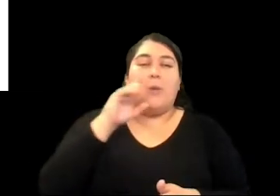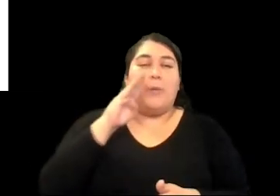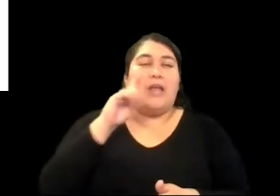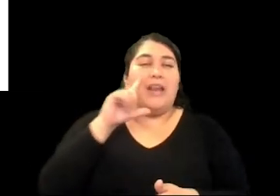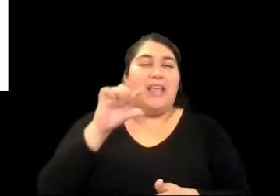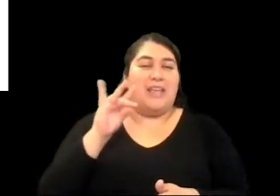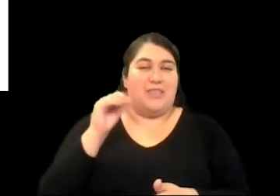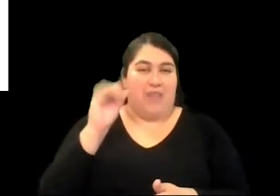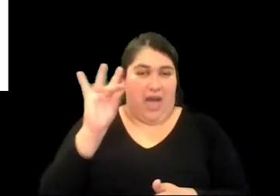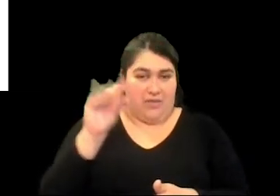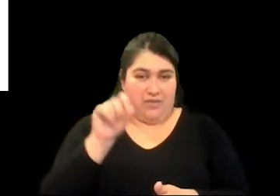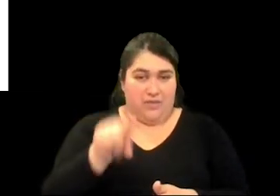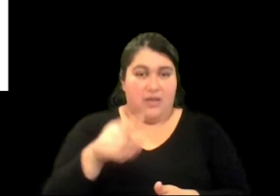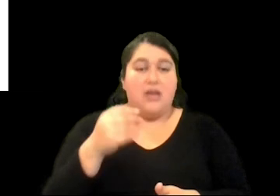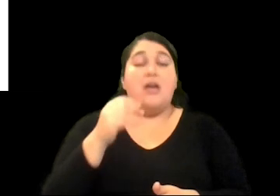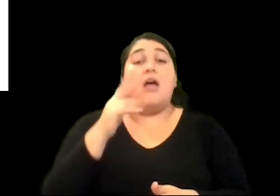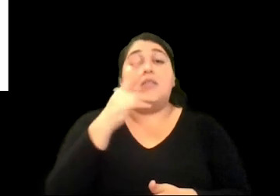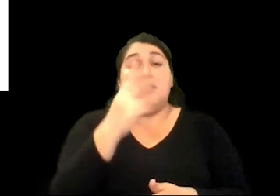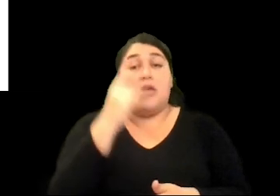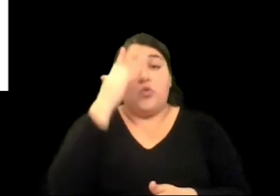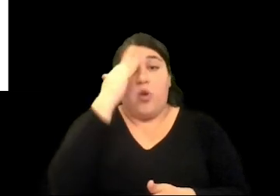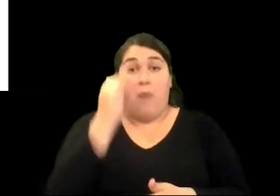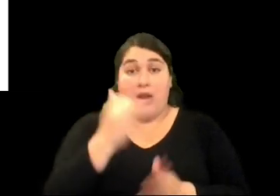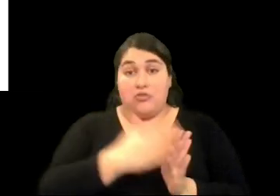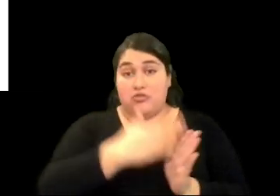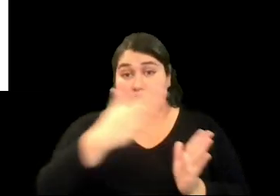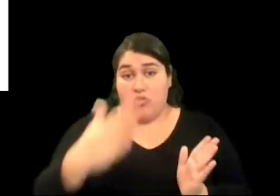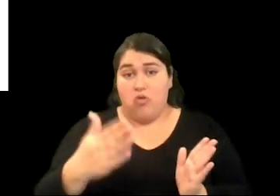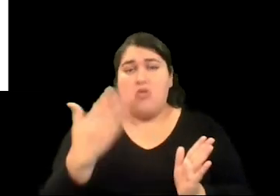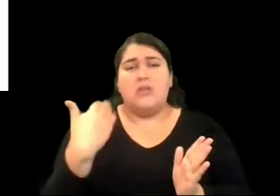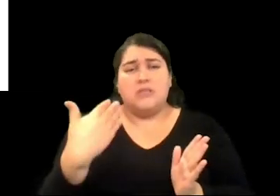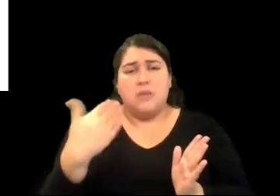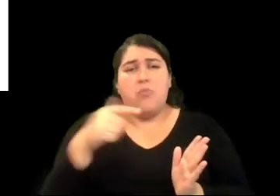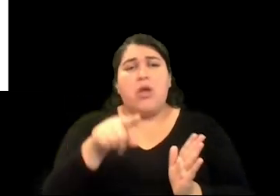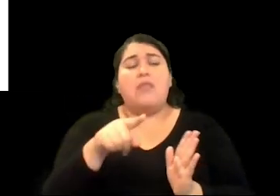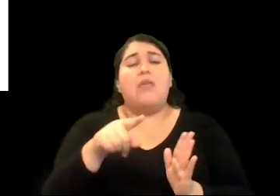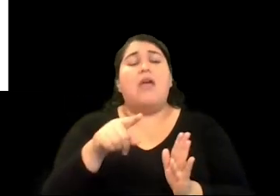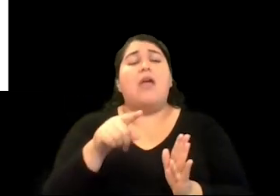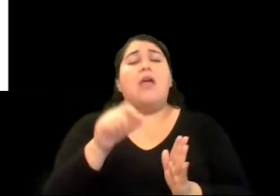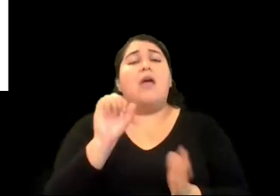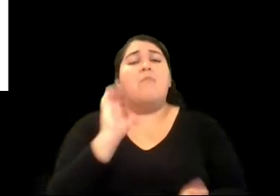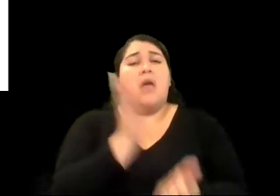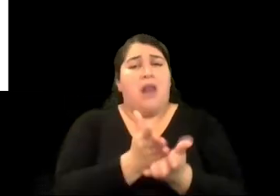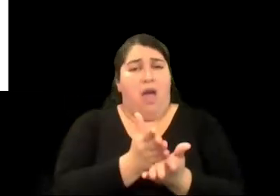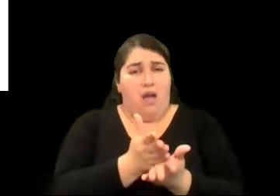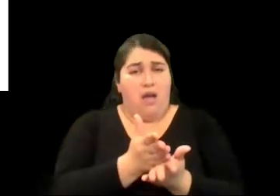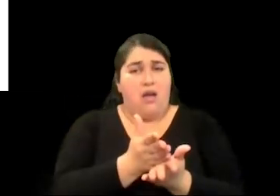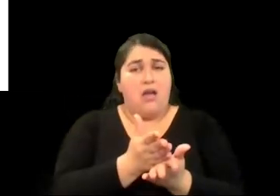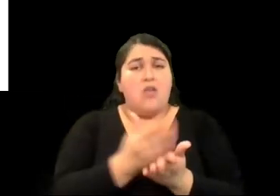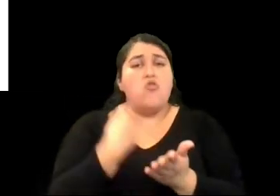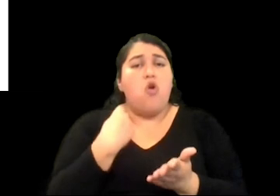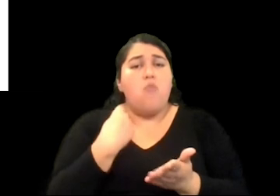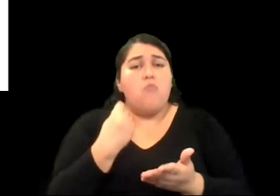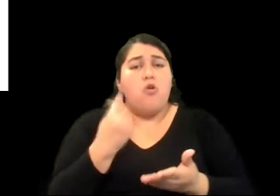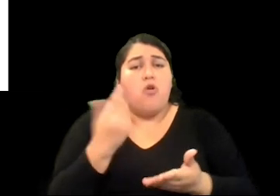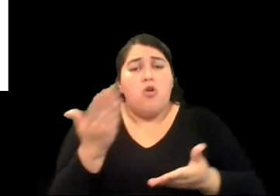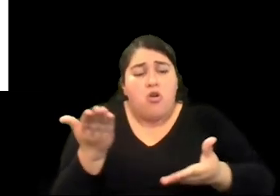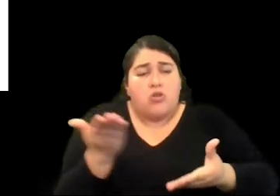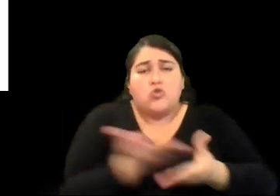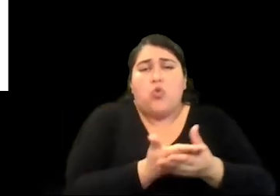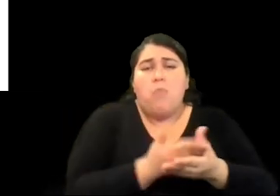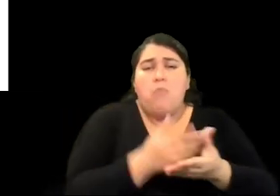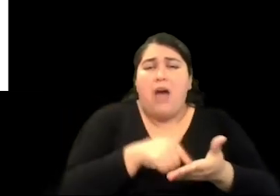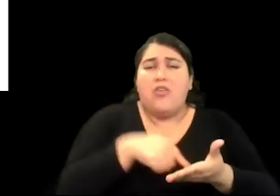con posterioridad al 31 de marzo, ¿se extingue la acción penal? ¿Qué pasa con el sumario material?